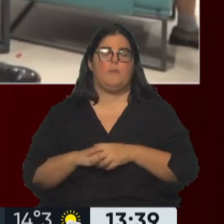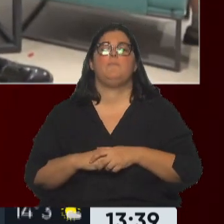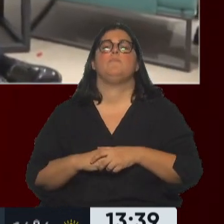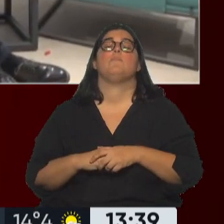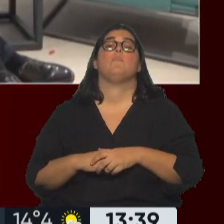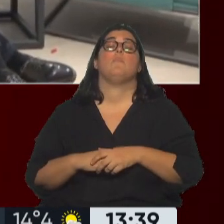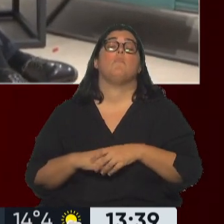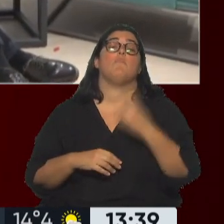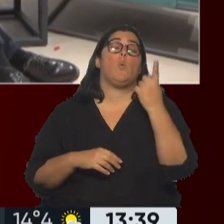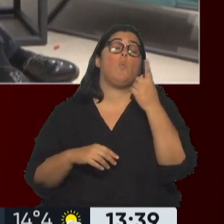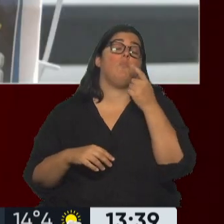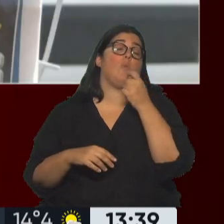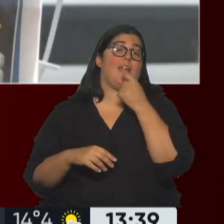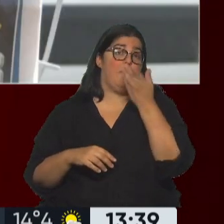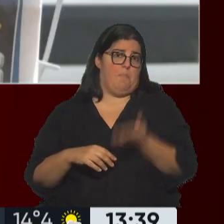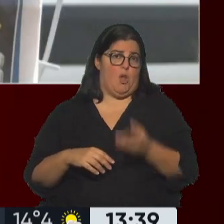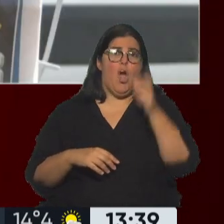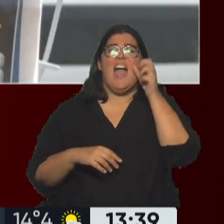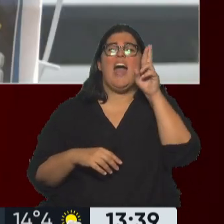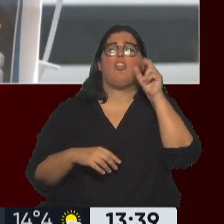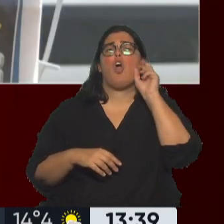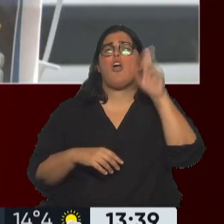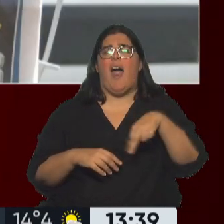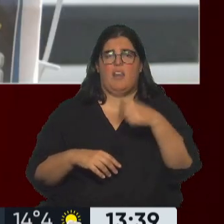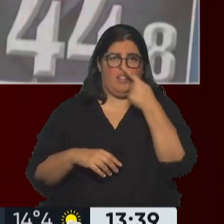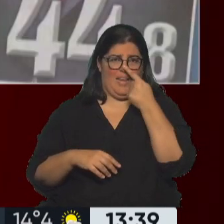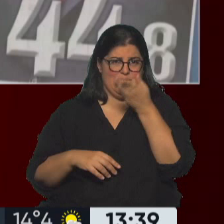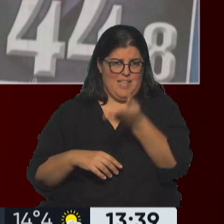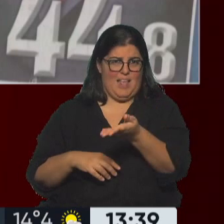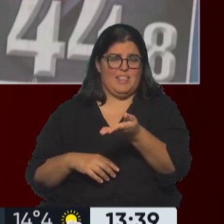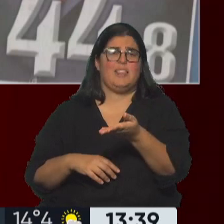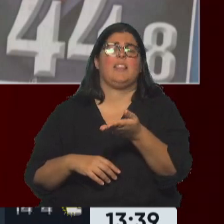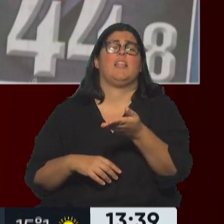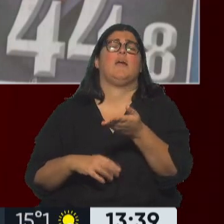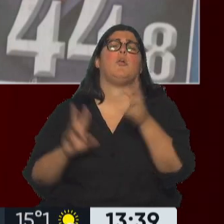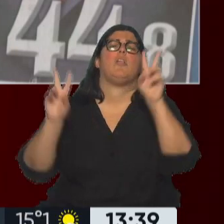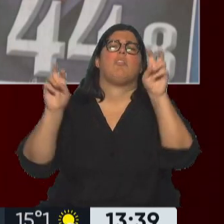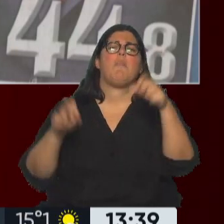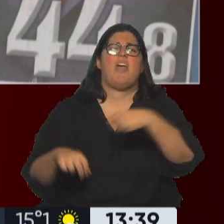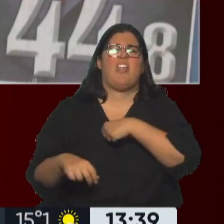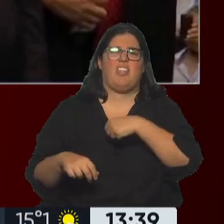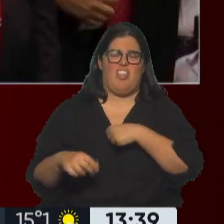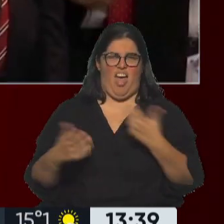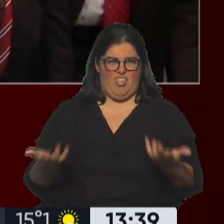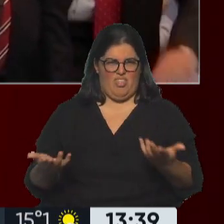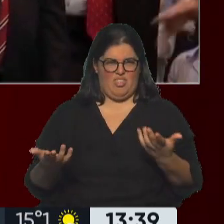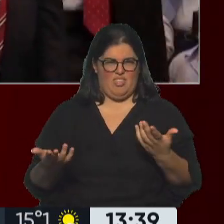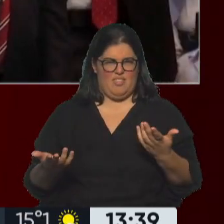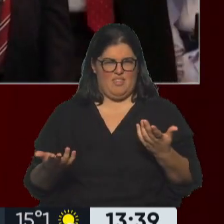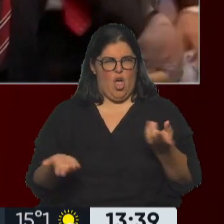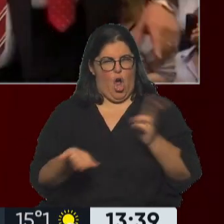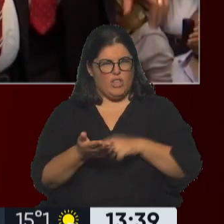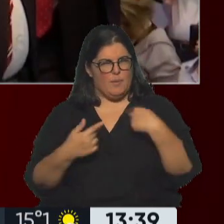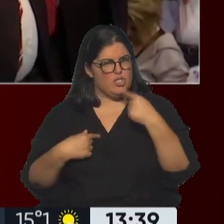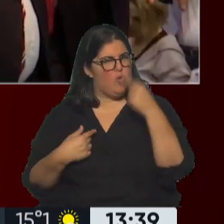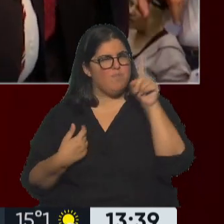caso interesante el de Erdogan, y ahora un poco lo vamos a conversar por la cuestión identitaria, ¿no? De vuelta nos hacemos la pregunta de, bueno, ¿por qué gana